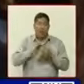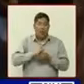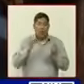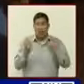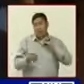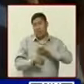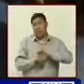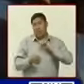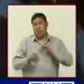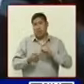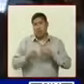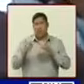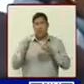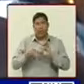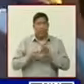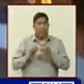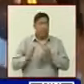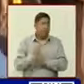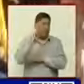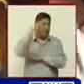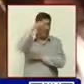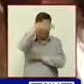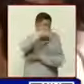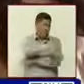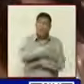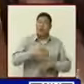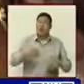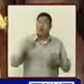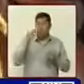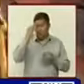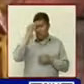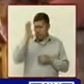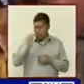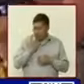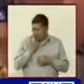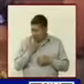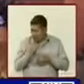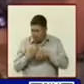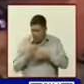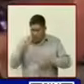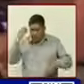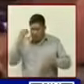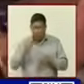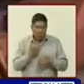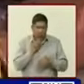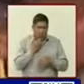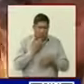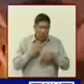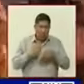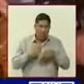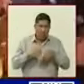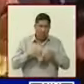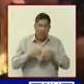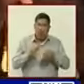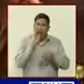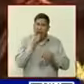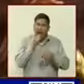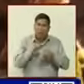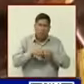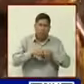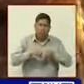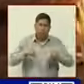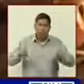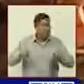volvió y tuvo que saltar por acá. Al principio no sabíamos si era la alcantarilla o si era una tubería de EPSAS o era la